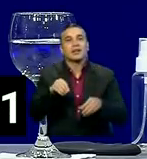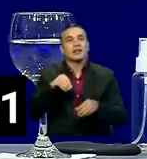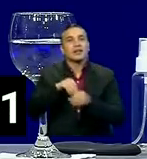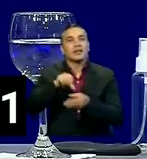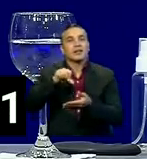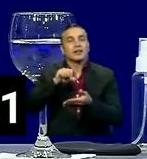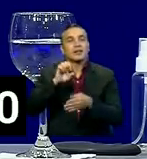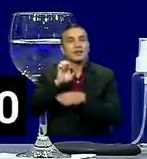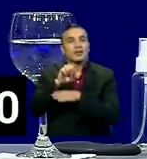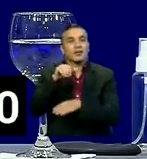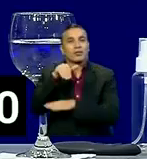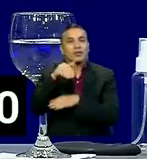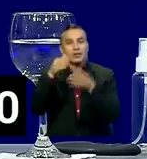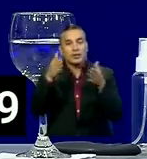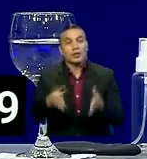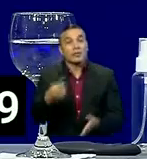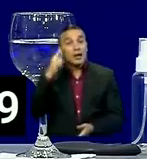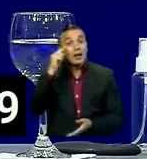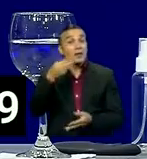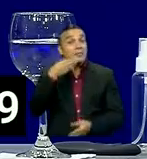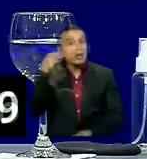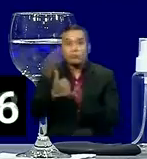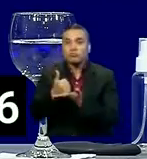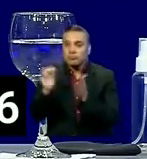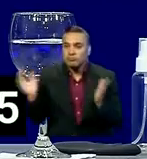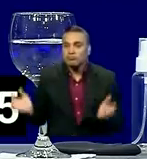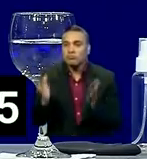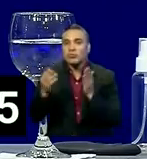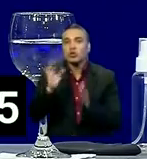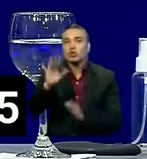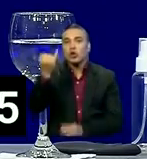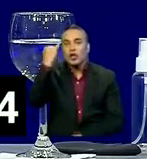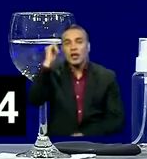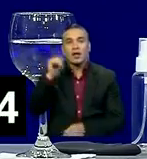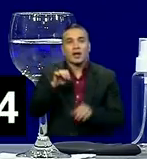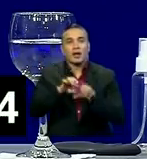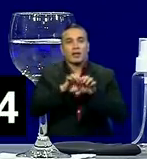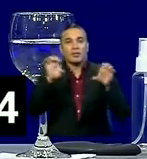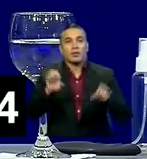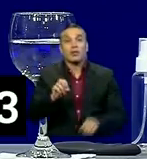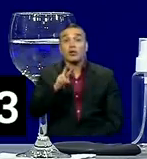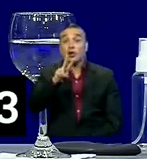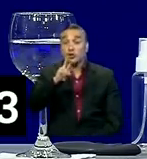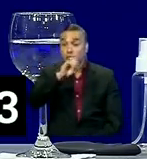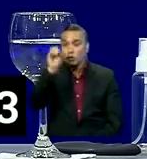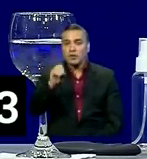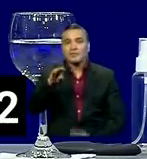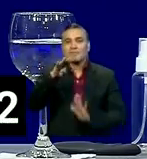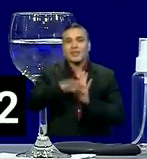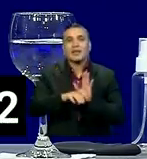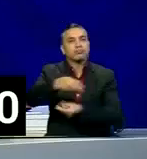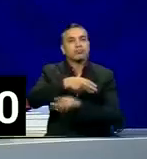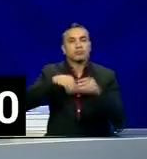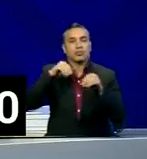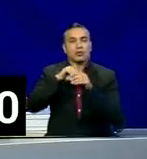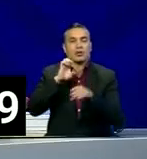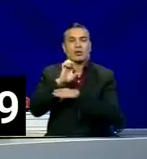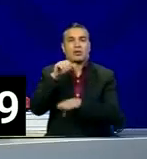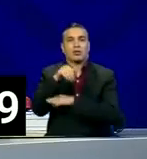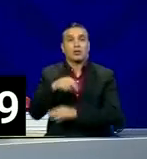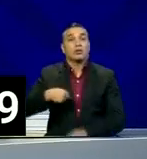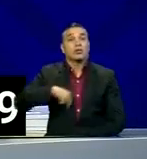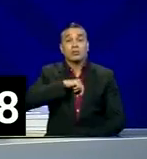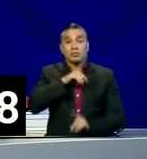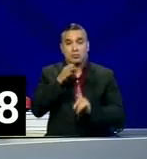familia reactive el comercio, lo dinamice. Eliminando ese impuesto de 2% a las microempresas. Vamos a eliminar